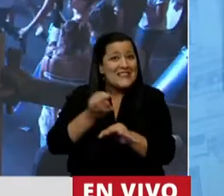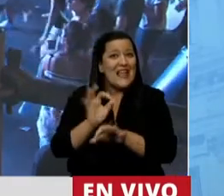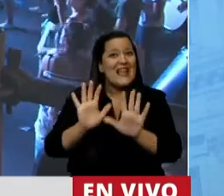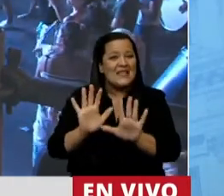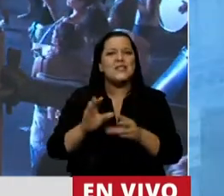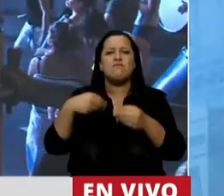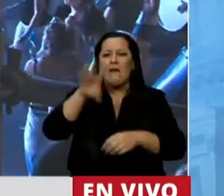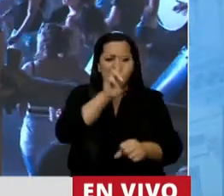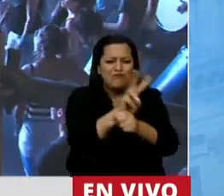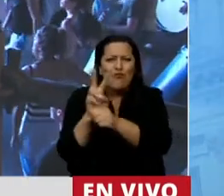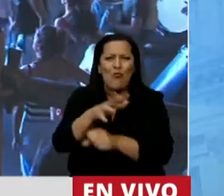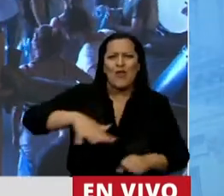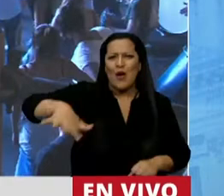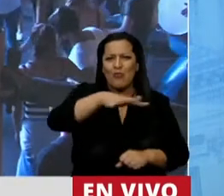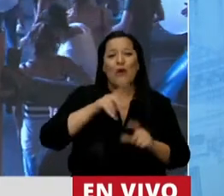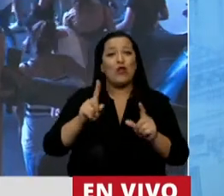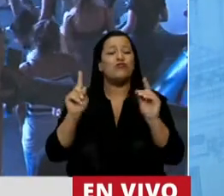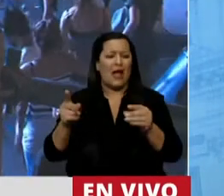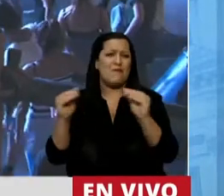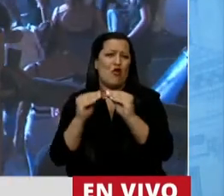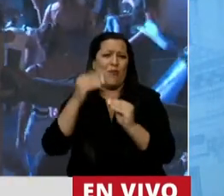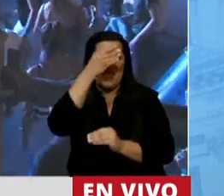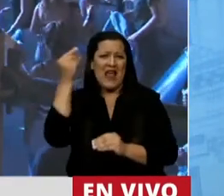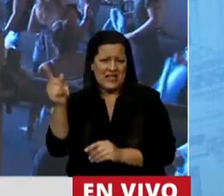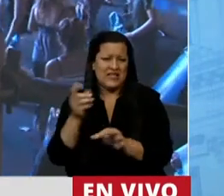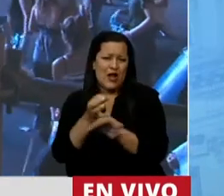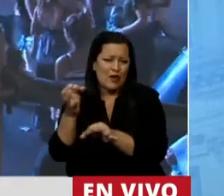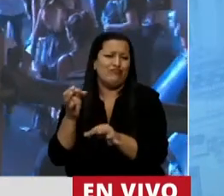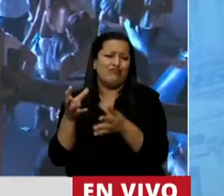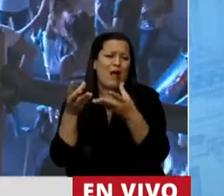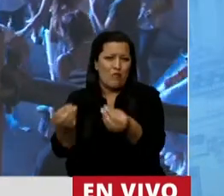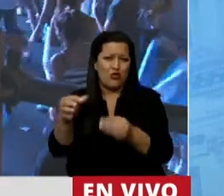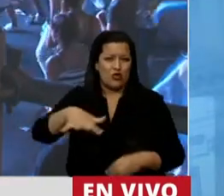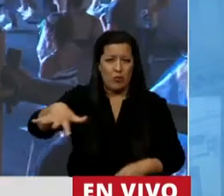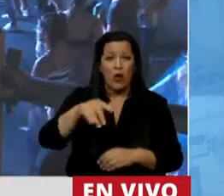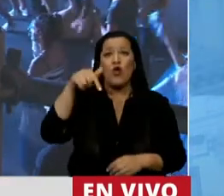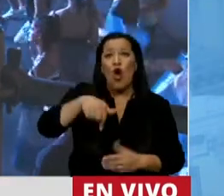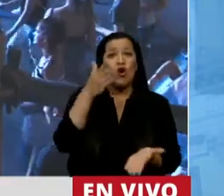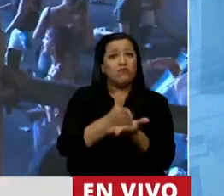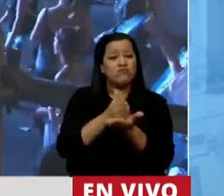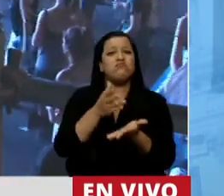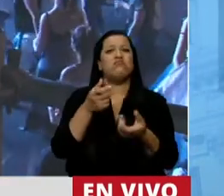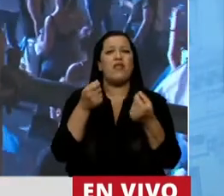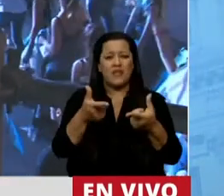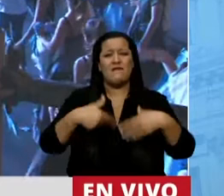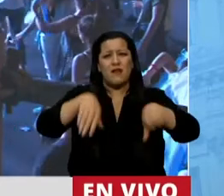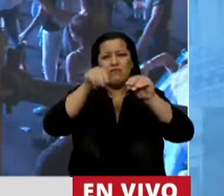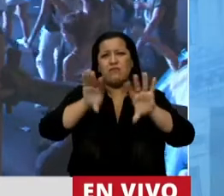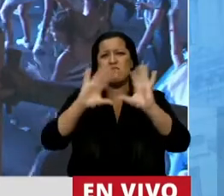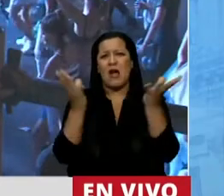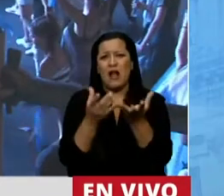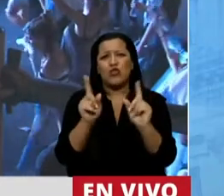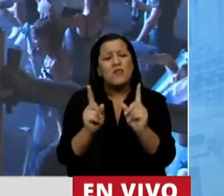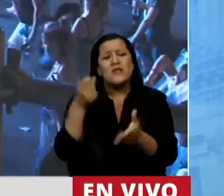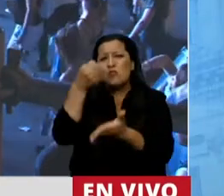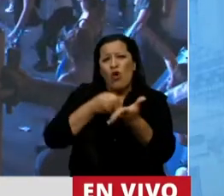al pueblo infinidad de veces la compañera Cristina. Hoy tenemos el deber de garantizar un derecho accesible, universal, humano, por el cual